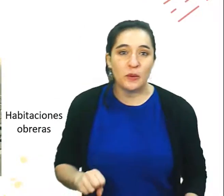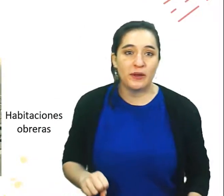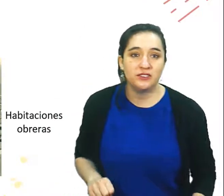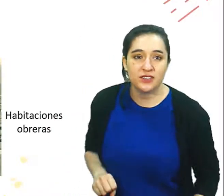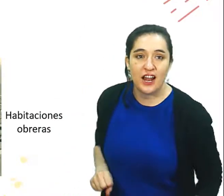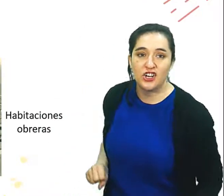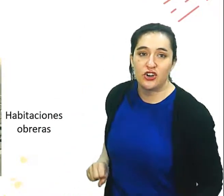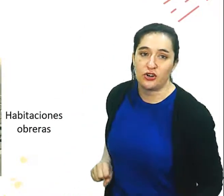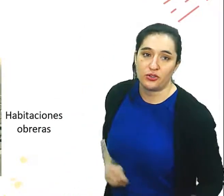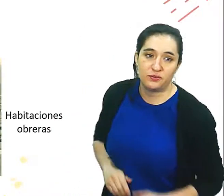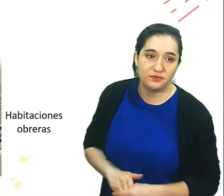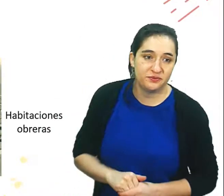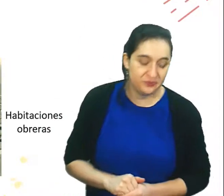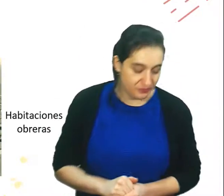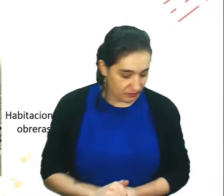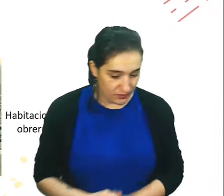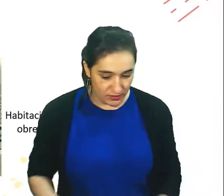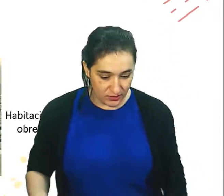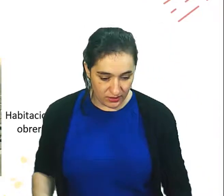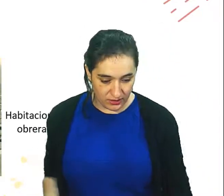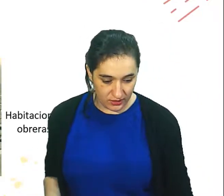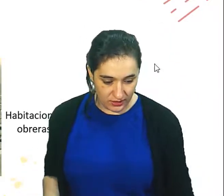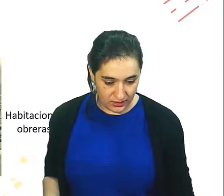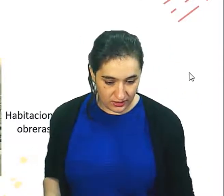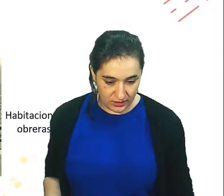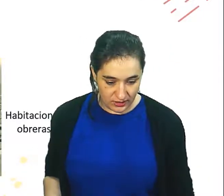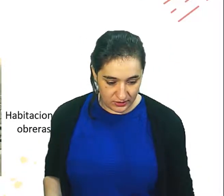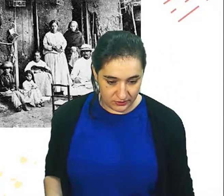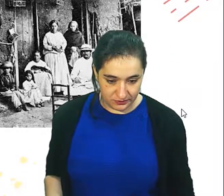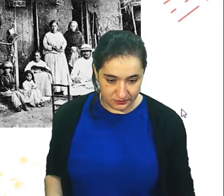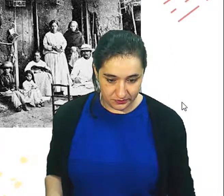John Thomas North.